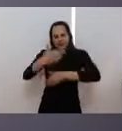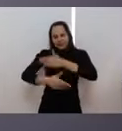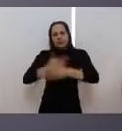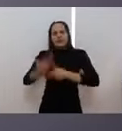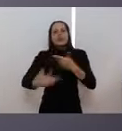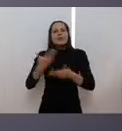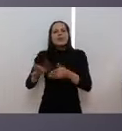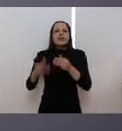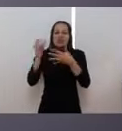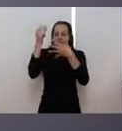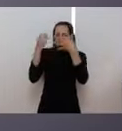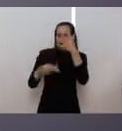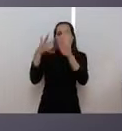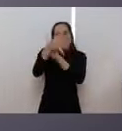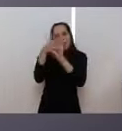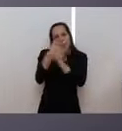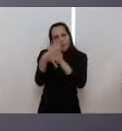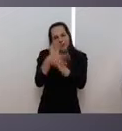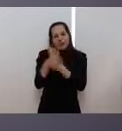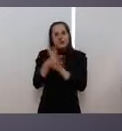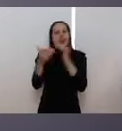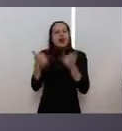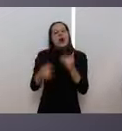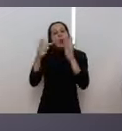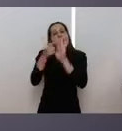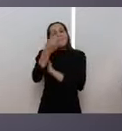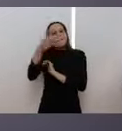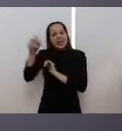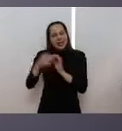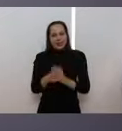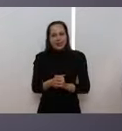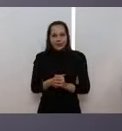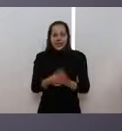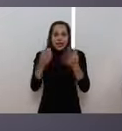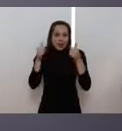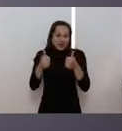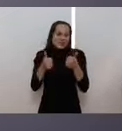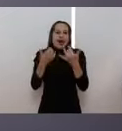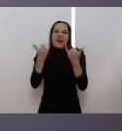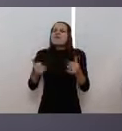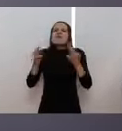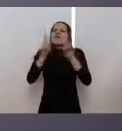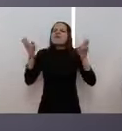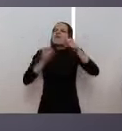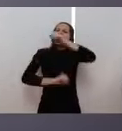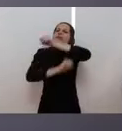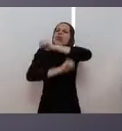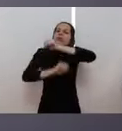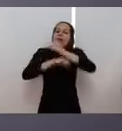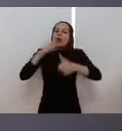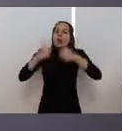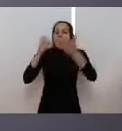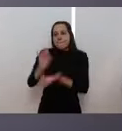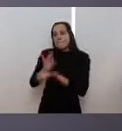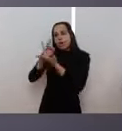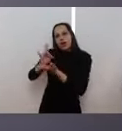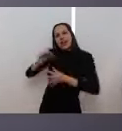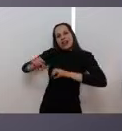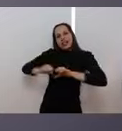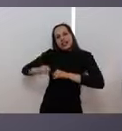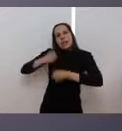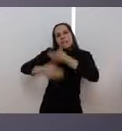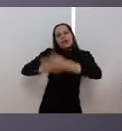audiencia pública de rendición de cuentas vigencia 2020 bueno ahora vamos a hablar del fortalecimiento del modelo de gestión por procesos